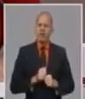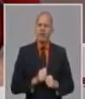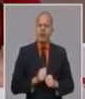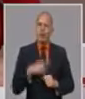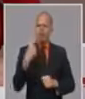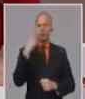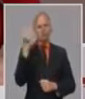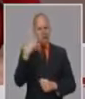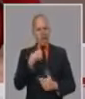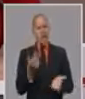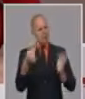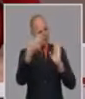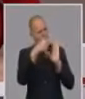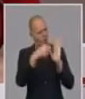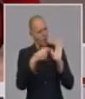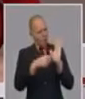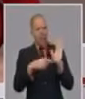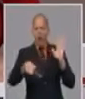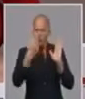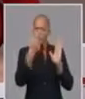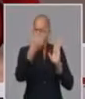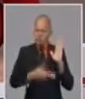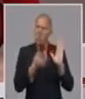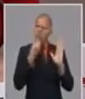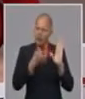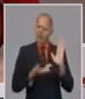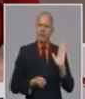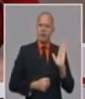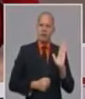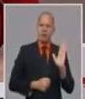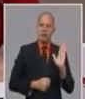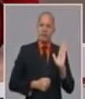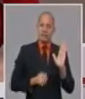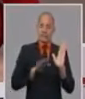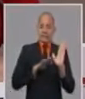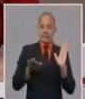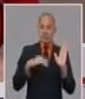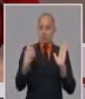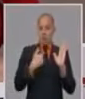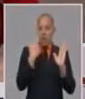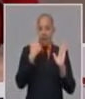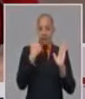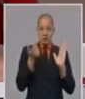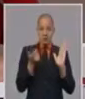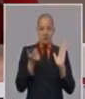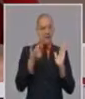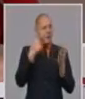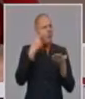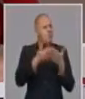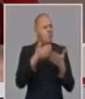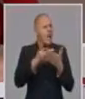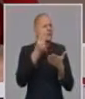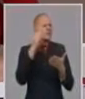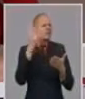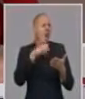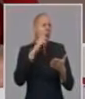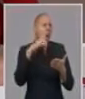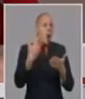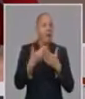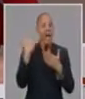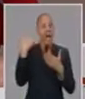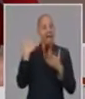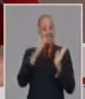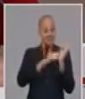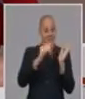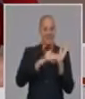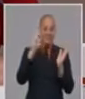para lograrlo, tenemos ya todas las evidencias de cómo lo hemos hecho y lo